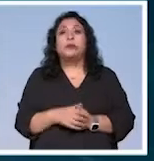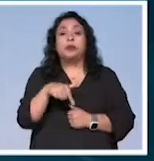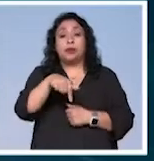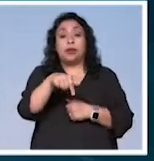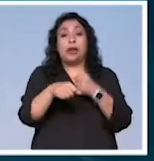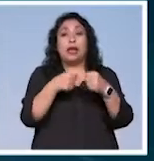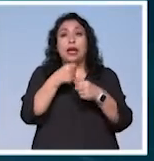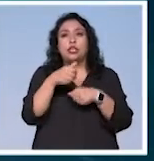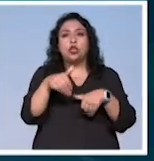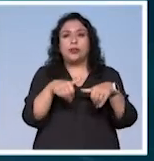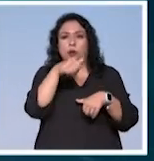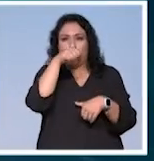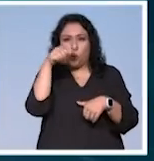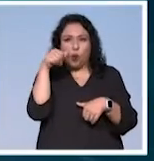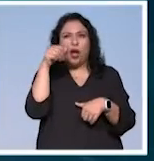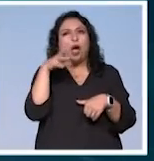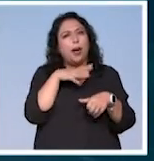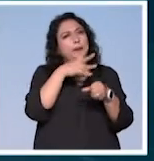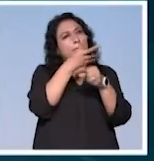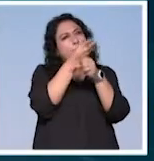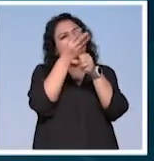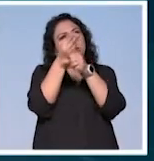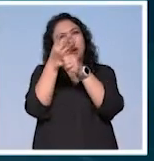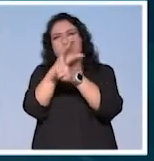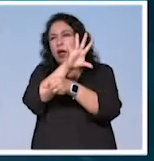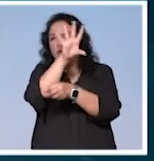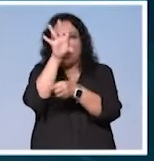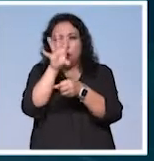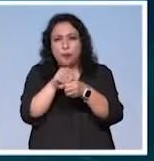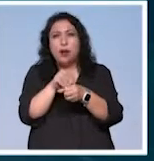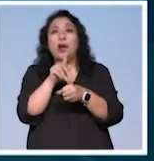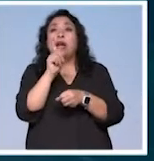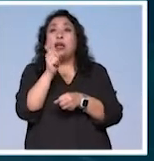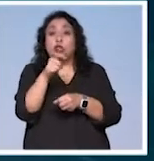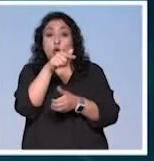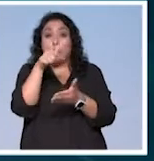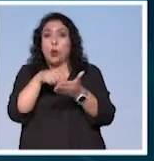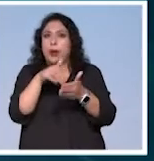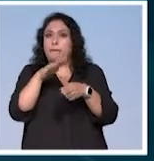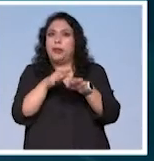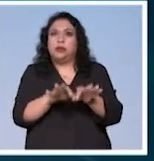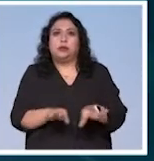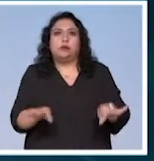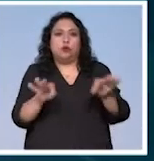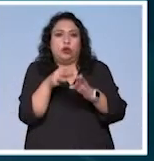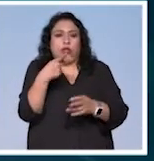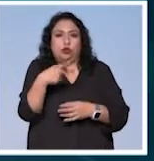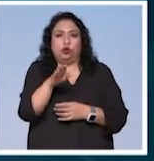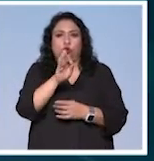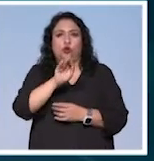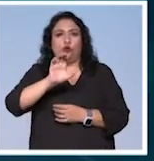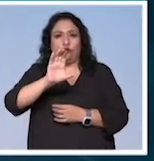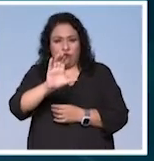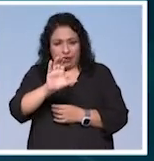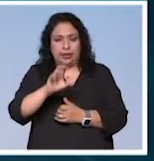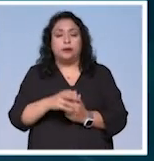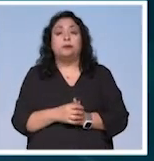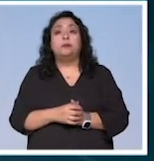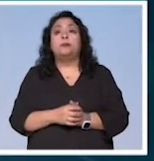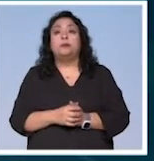Este año, el Teatro Juárez recibió una restauración integral. Es uno de los escenarios más emblemáticos del Festival Internacional